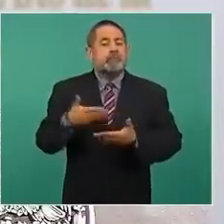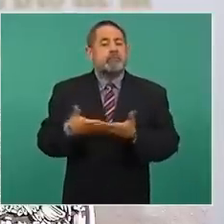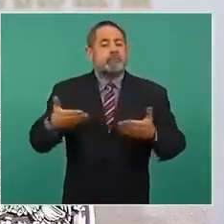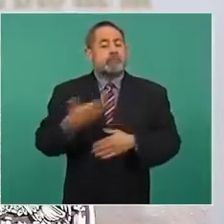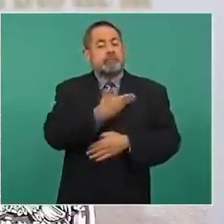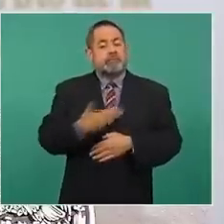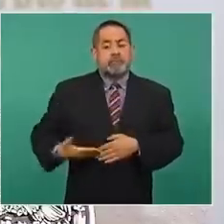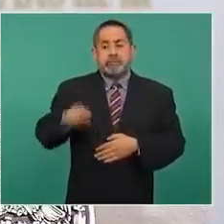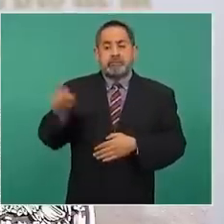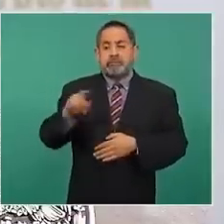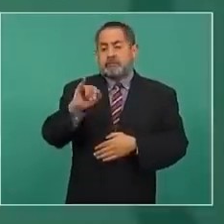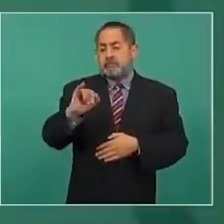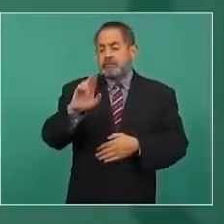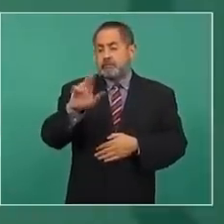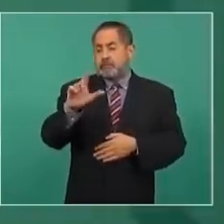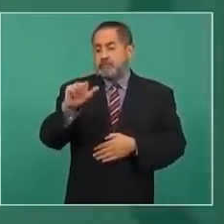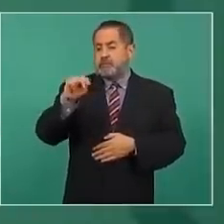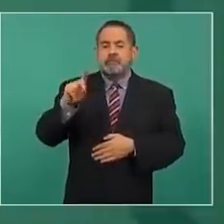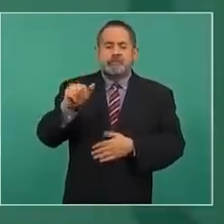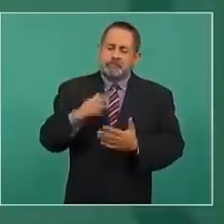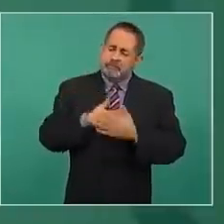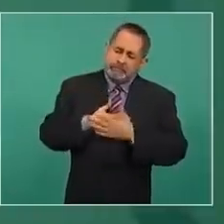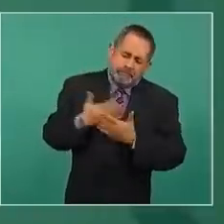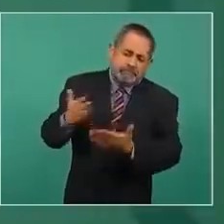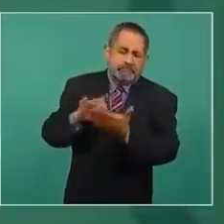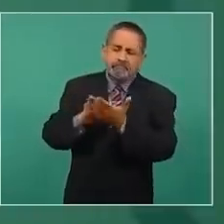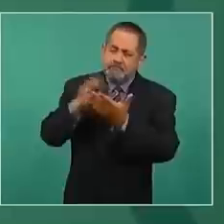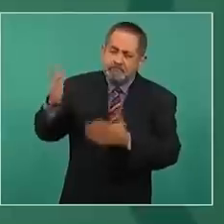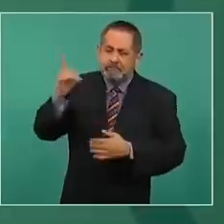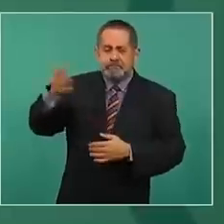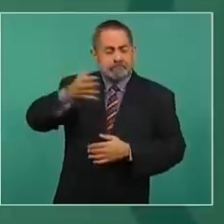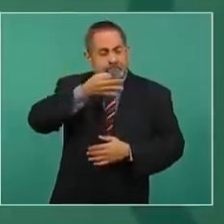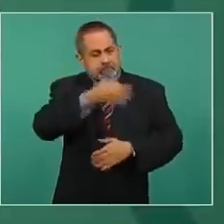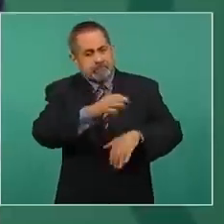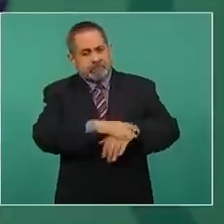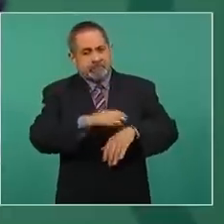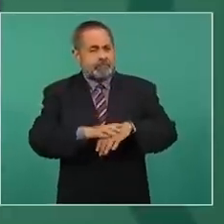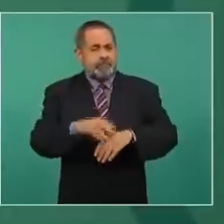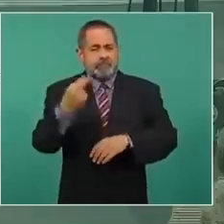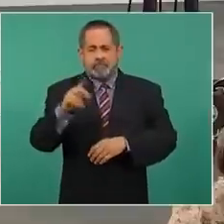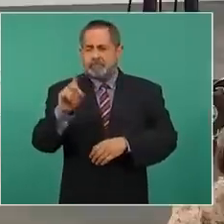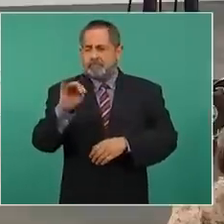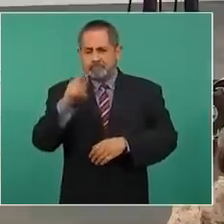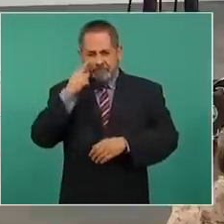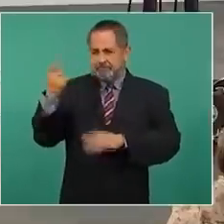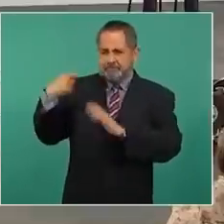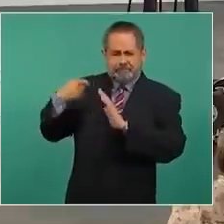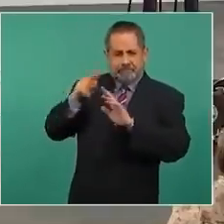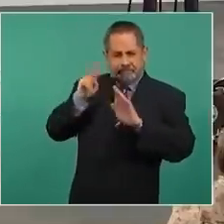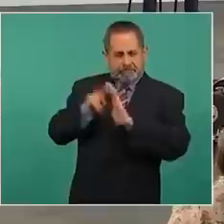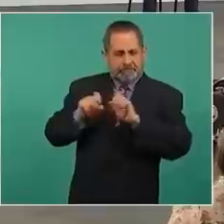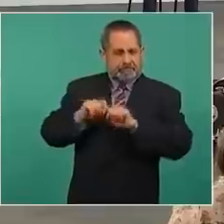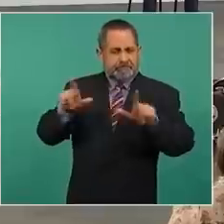presidente de Irlanda que le agradecemos mucho su mensaje Michael Daniel vamos